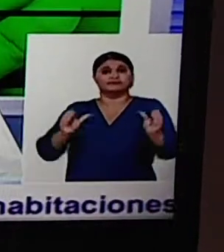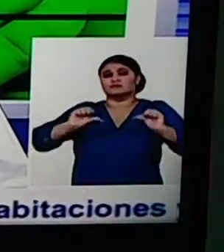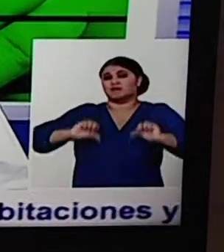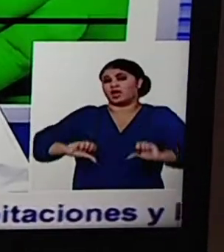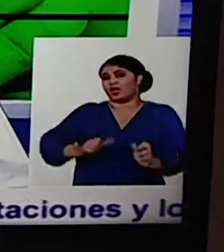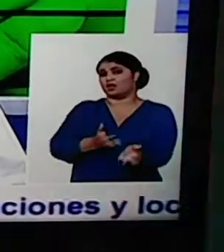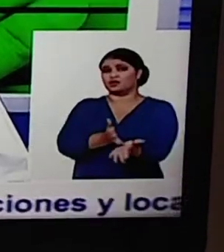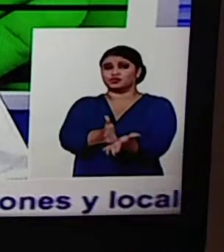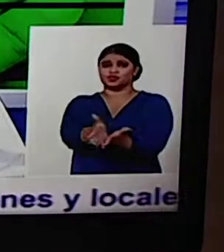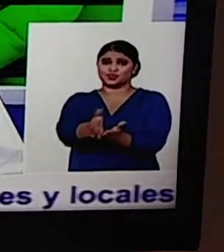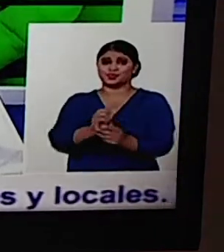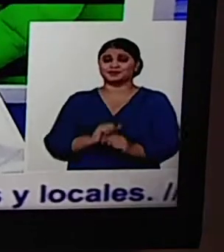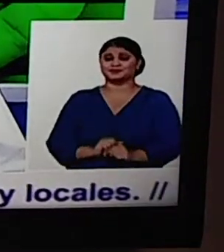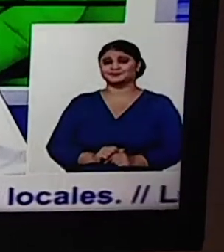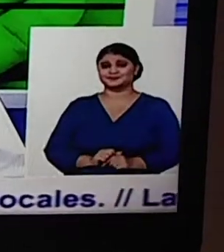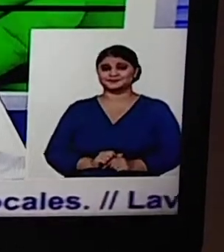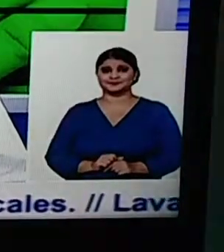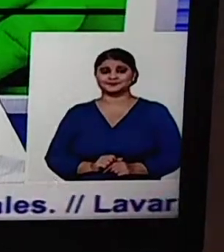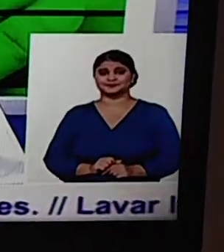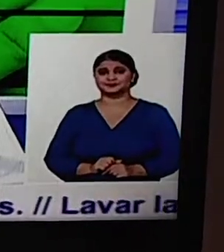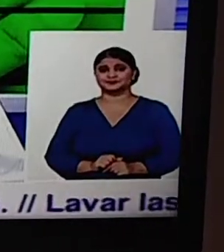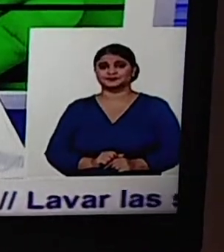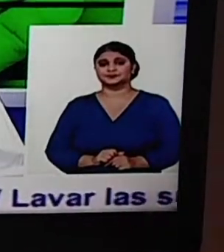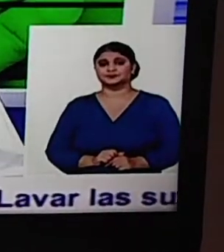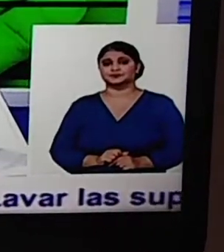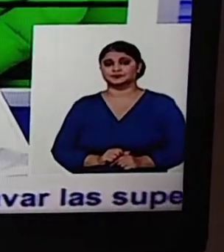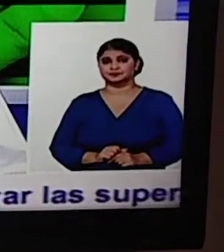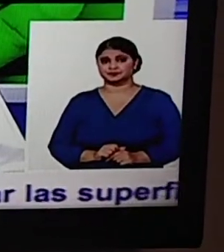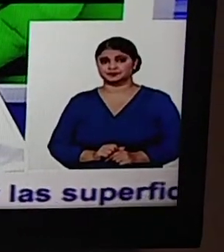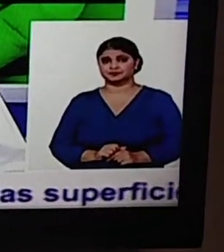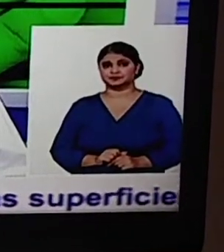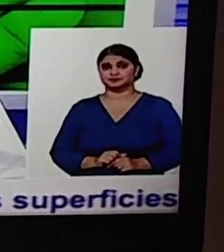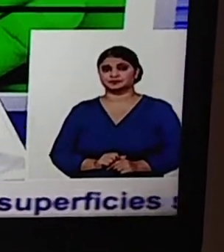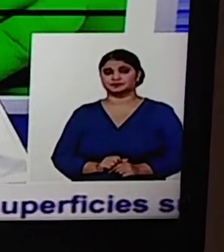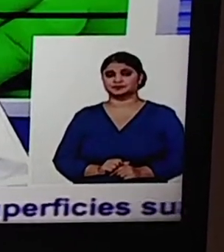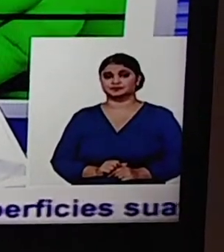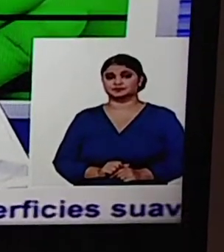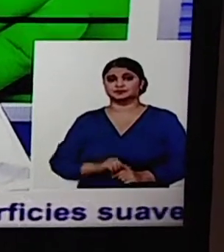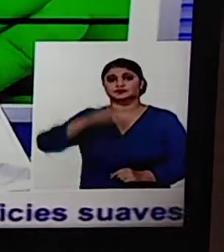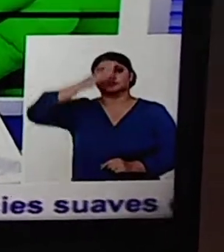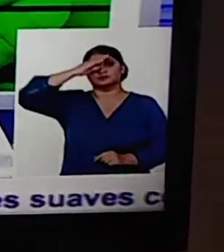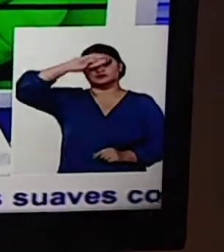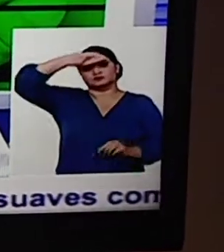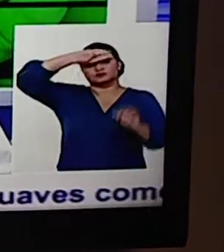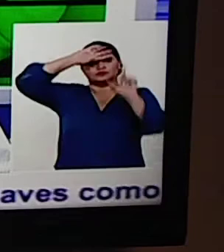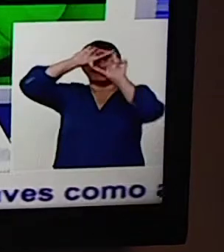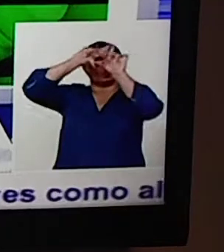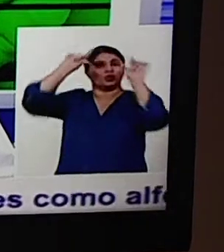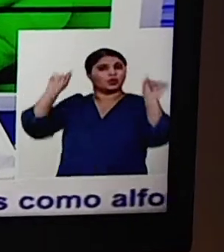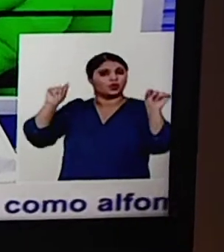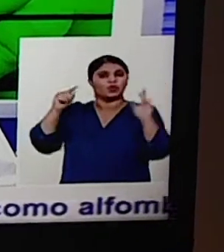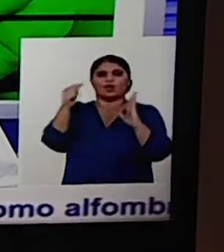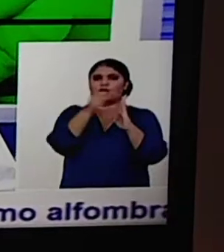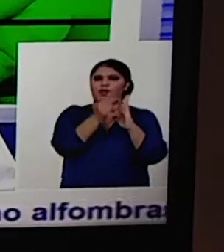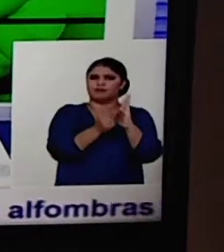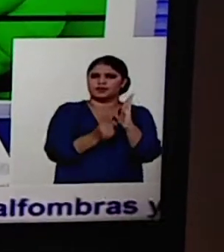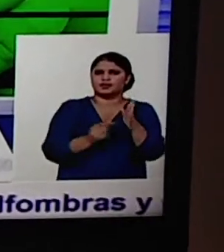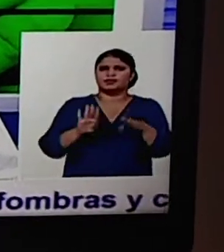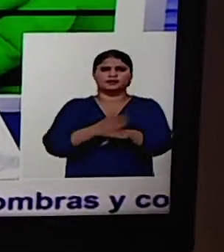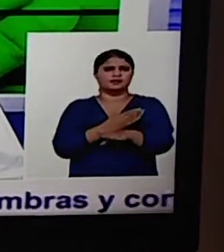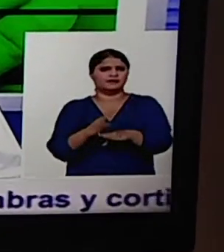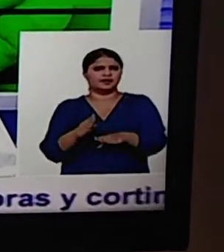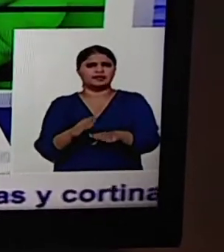lo dicen las cifras, se adoptan medidas, pero realmente todavía seguimos con